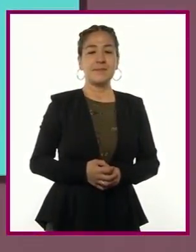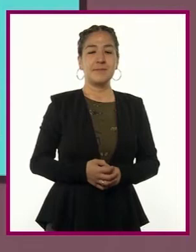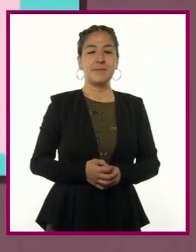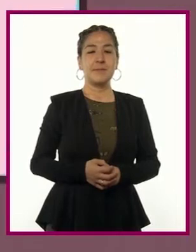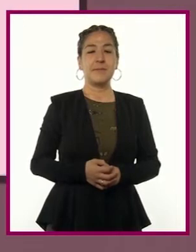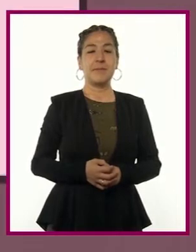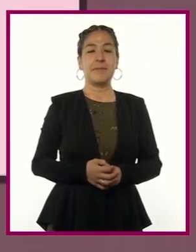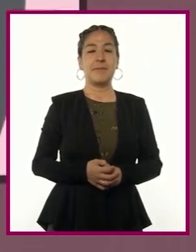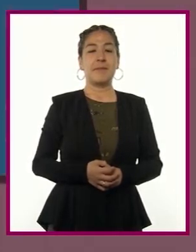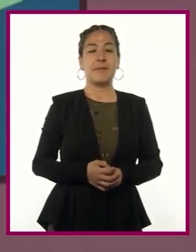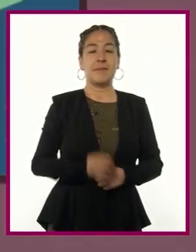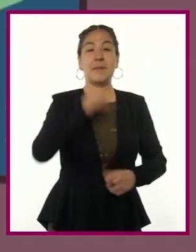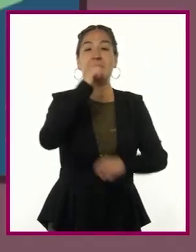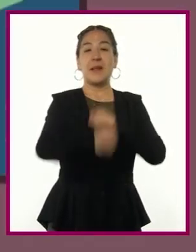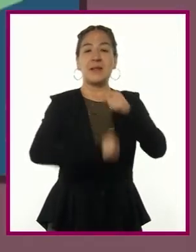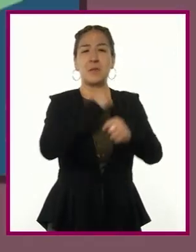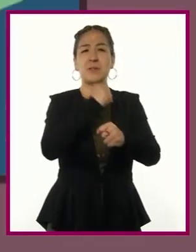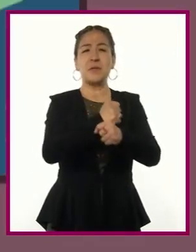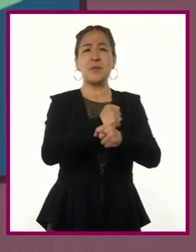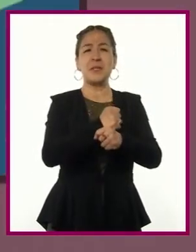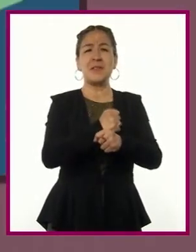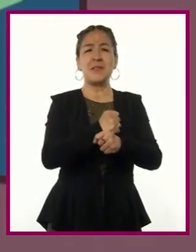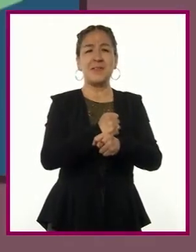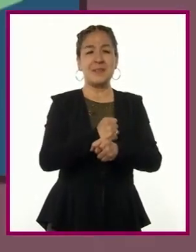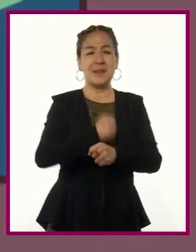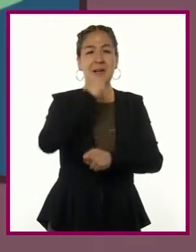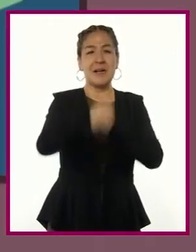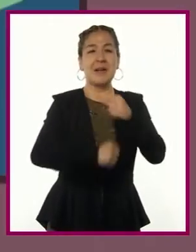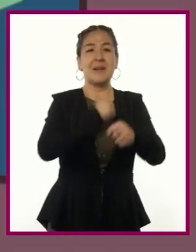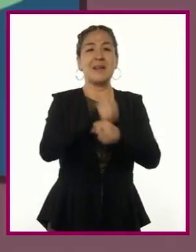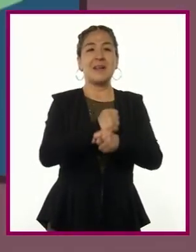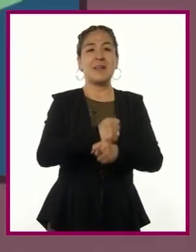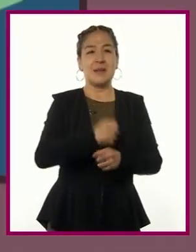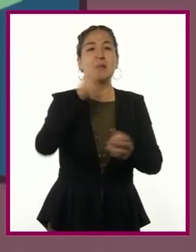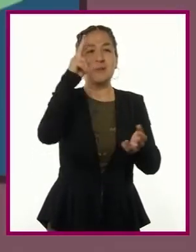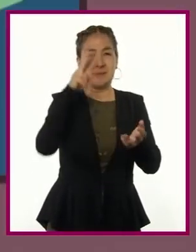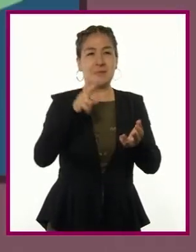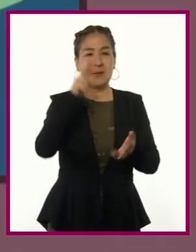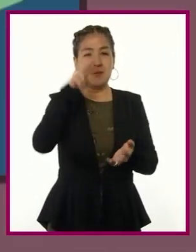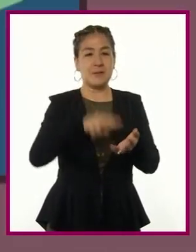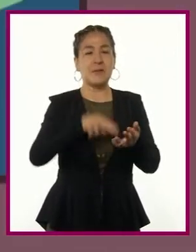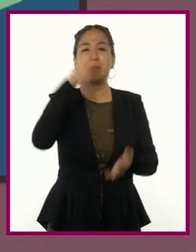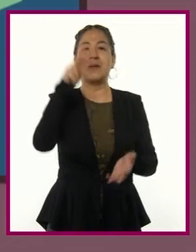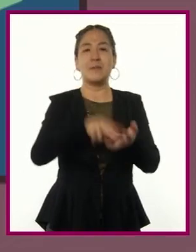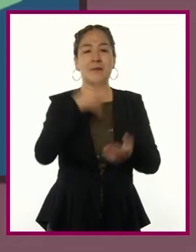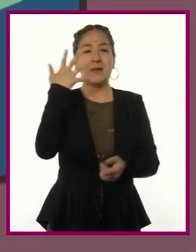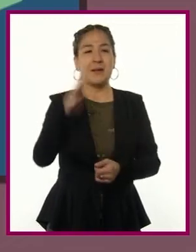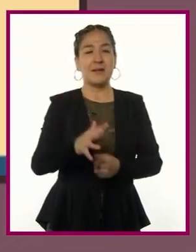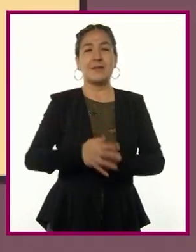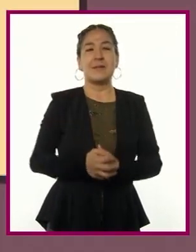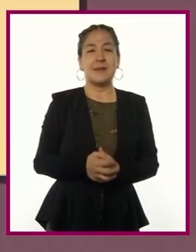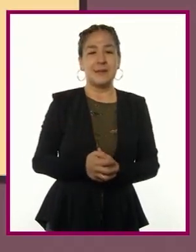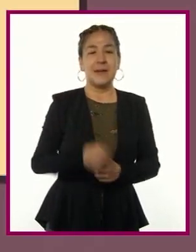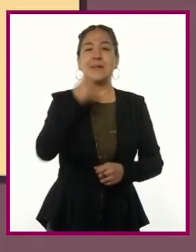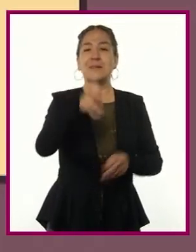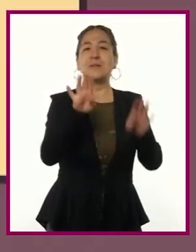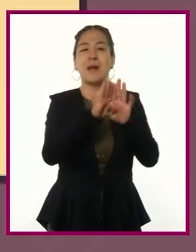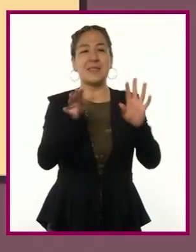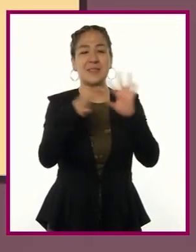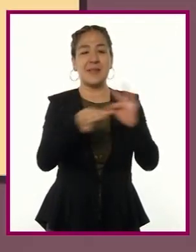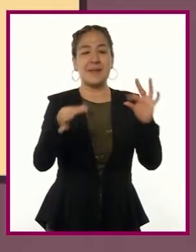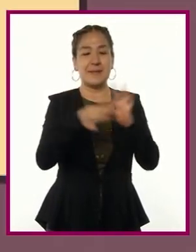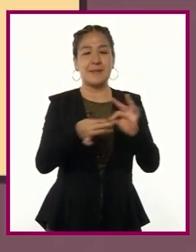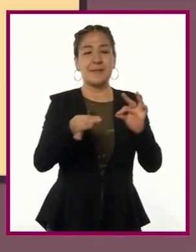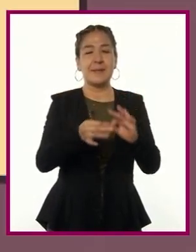En el año 2010, en una escuela primaria de California, Estados Unidos, fue prohibida la lectura de un libro.